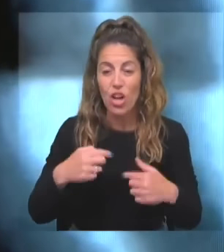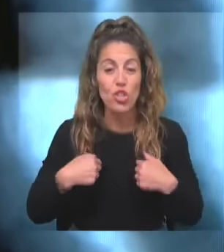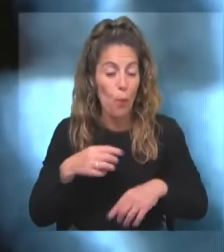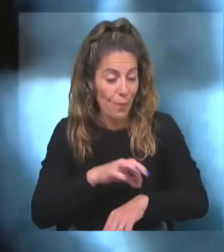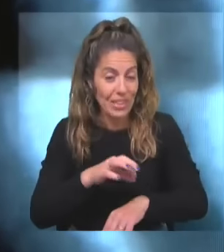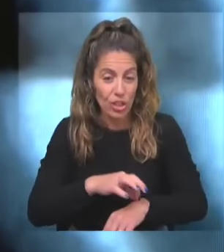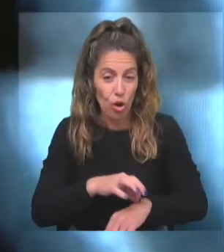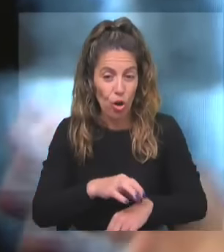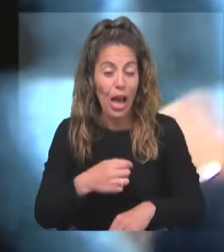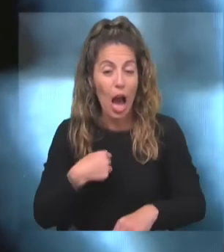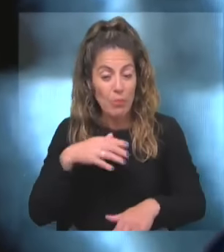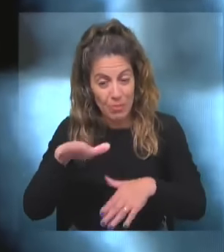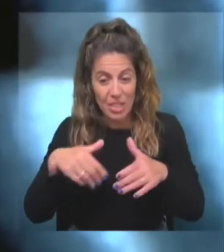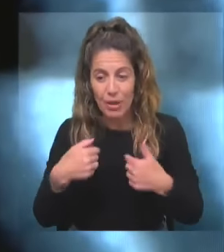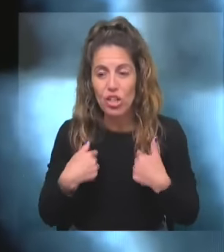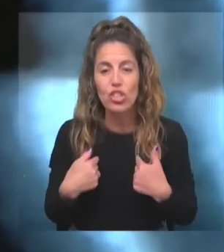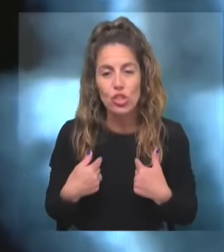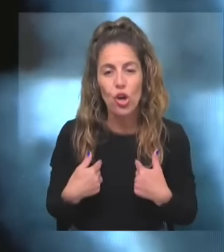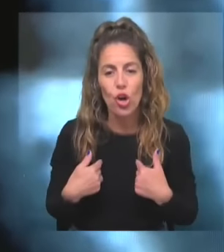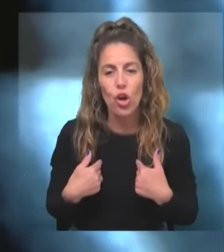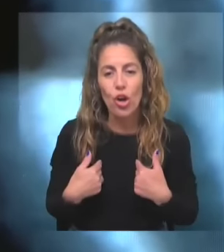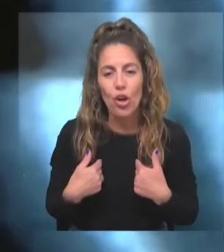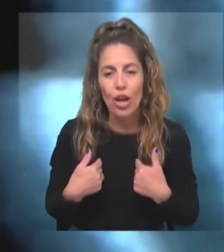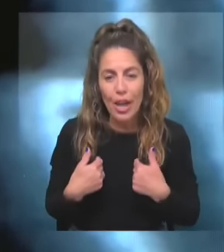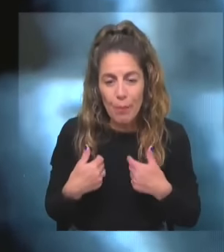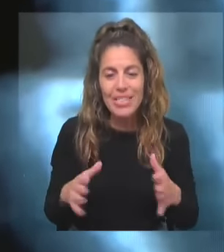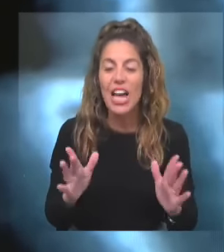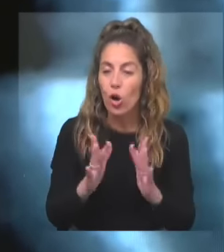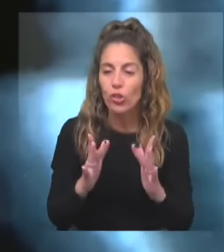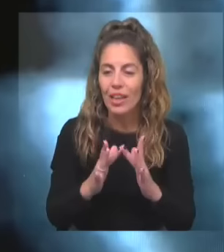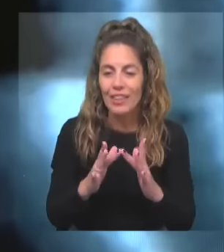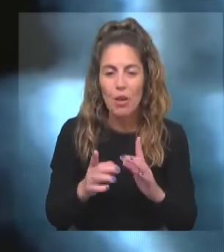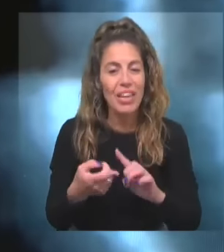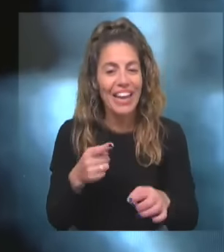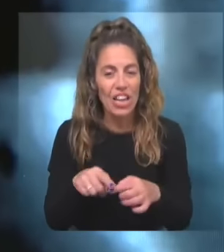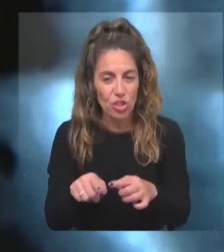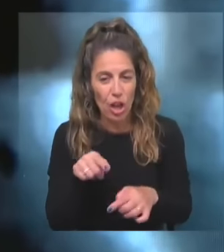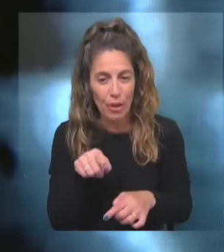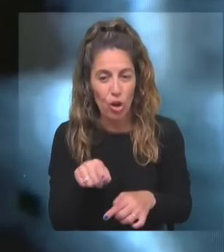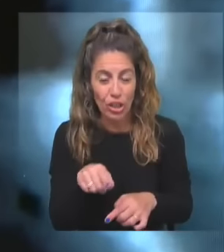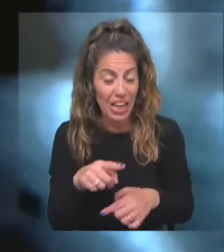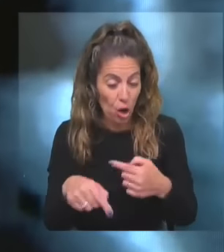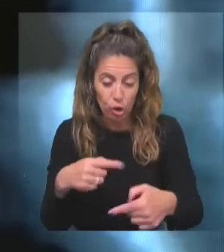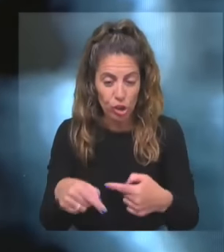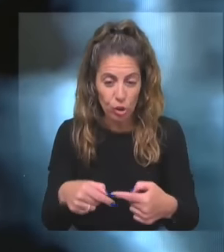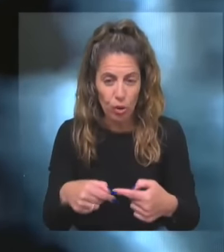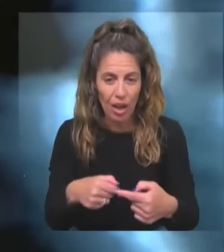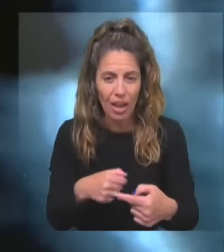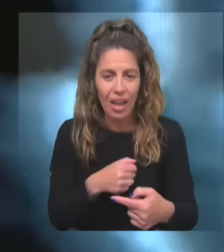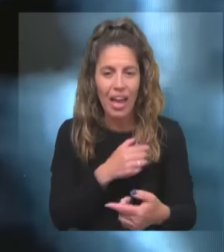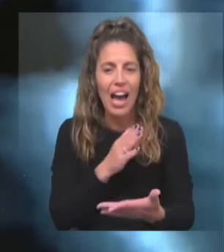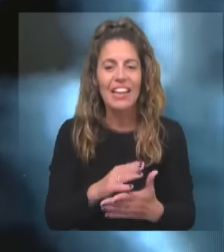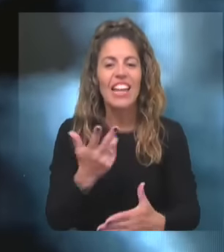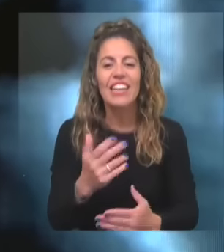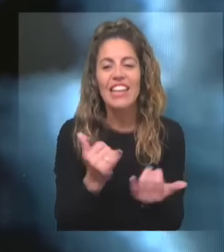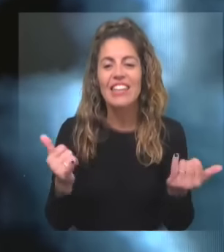llamaron, y de ahí se estableció un diálogo, una relación continua hasta 3 días antes de